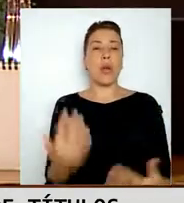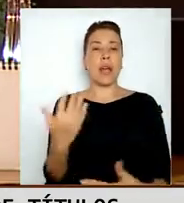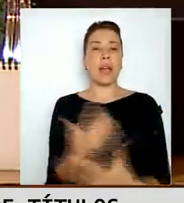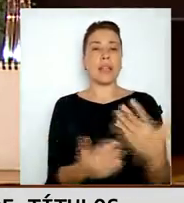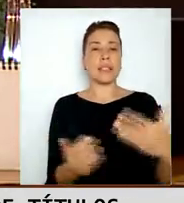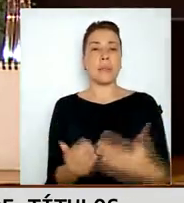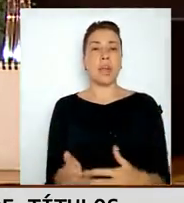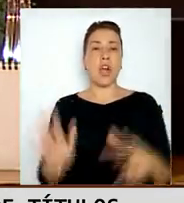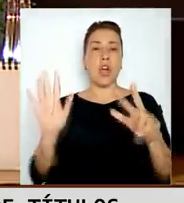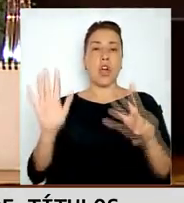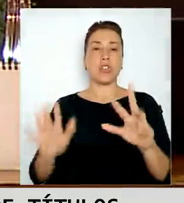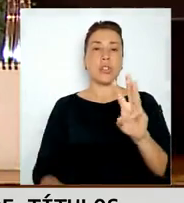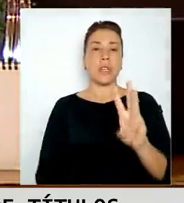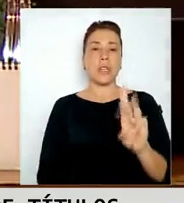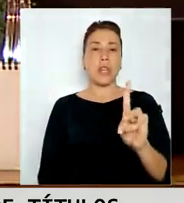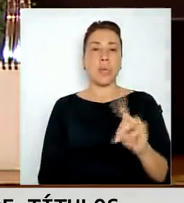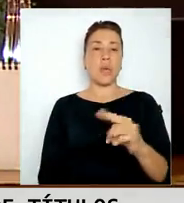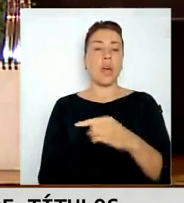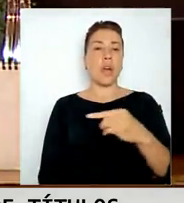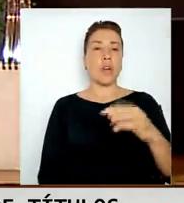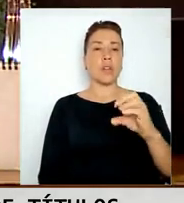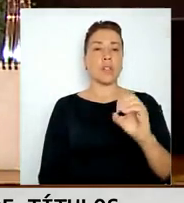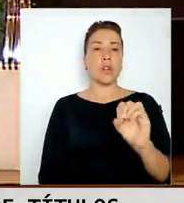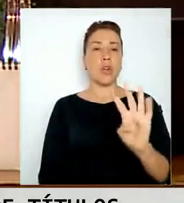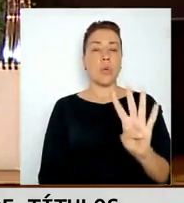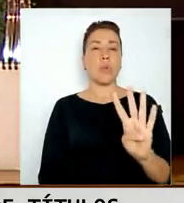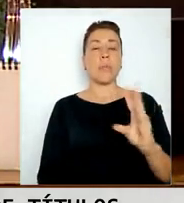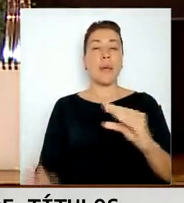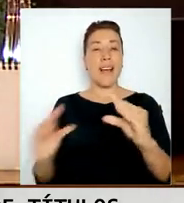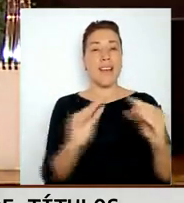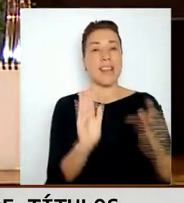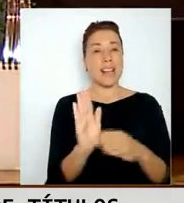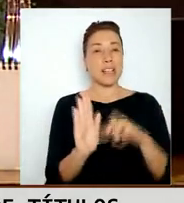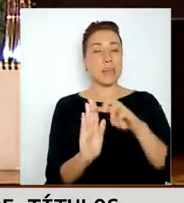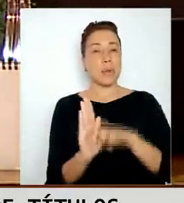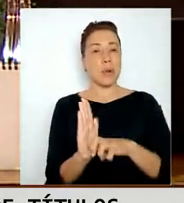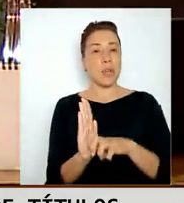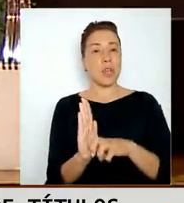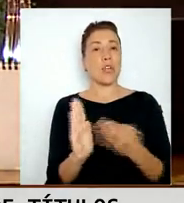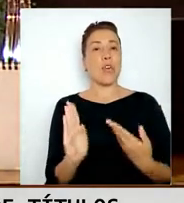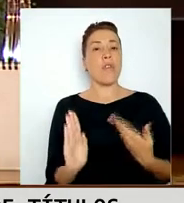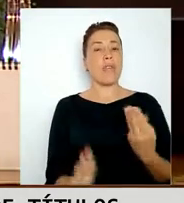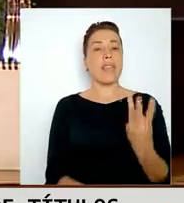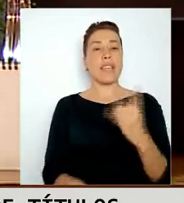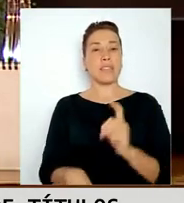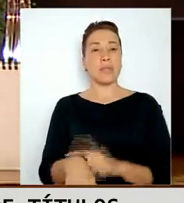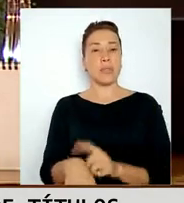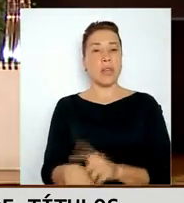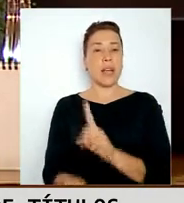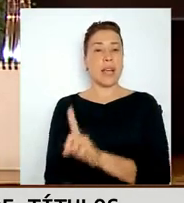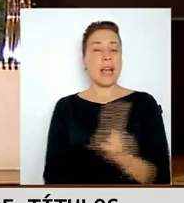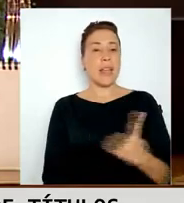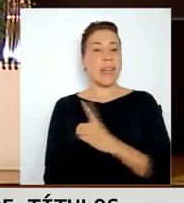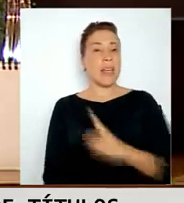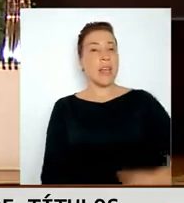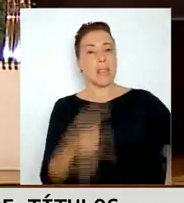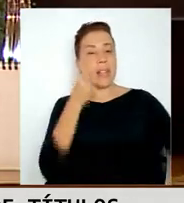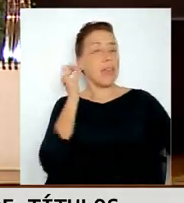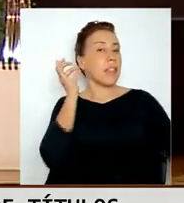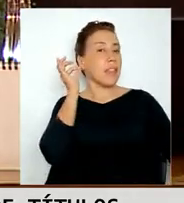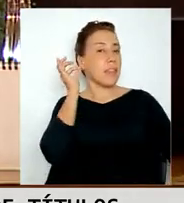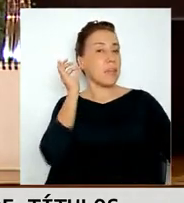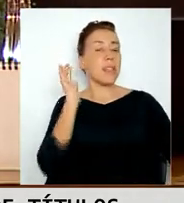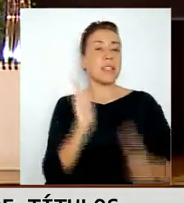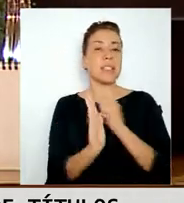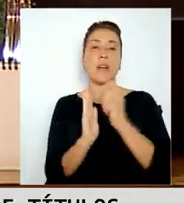15.831-04 para la discusión de este proyecto se otorgarán tres minutos a cada diputado y diputada que se inscriban para hacer